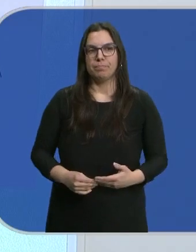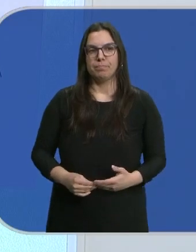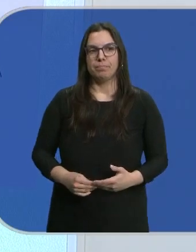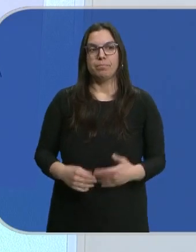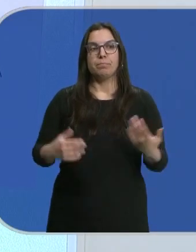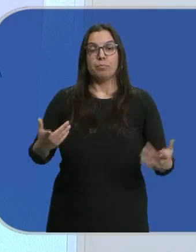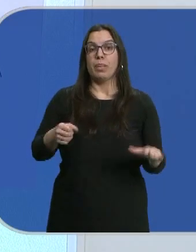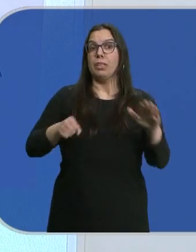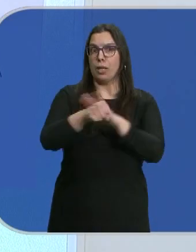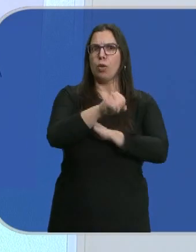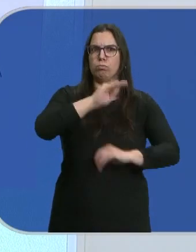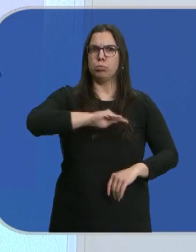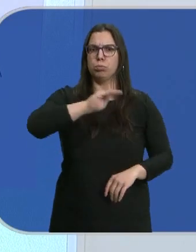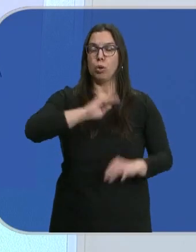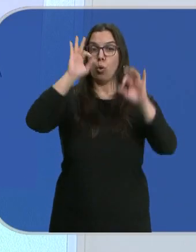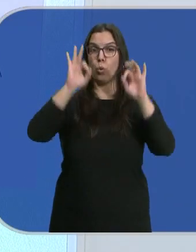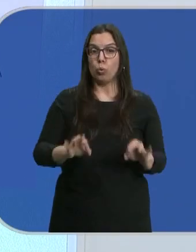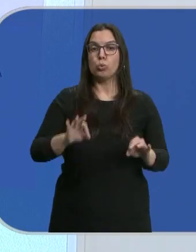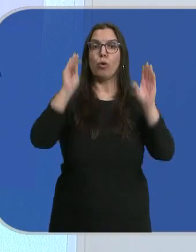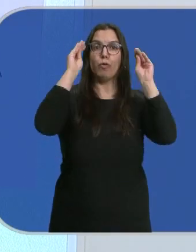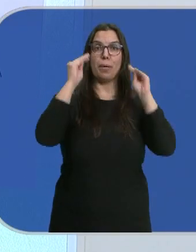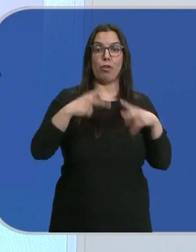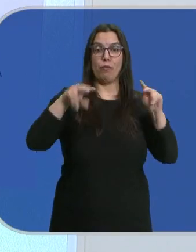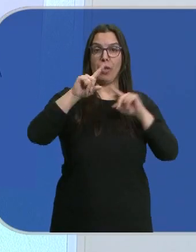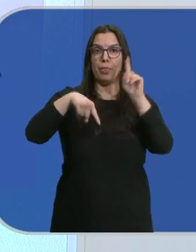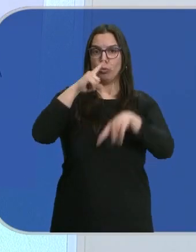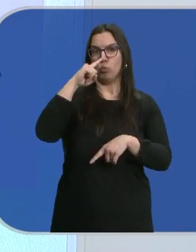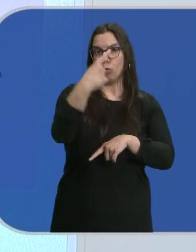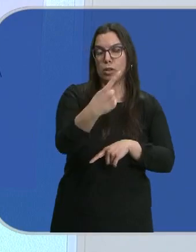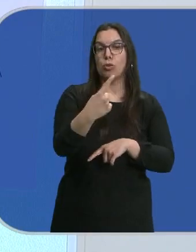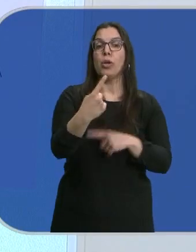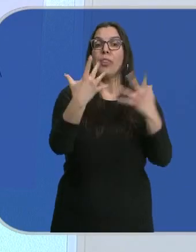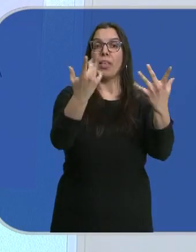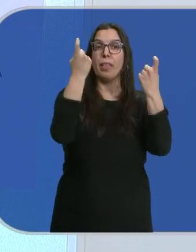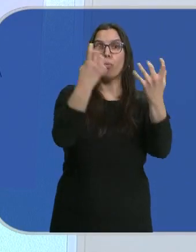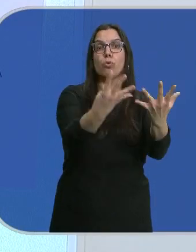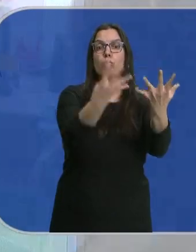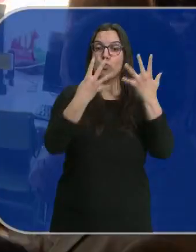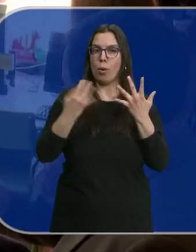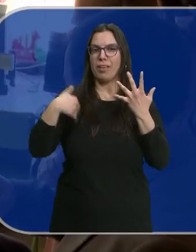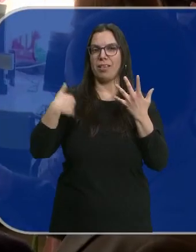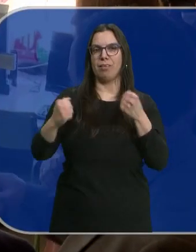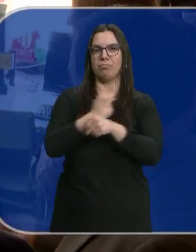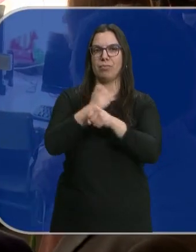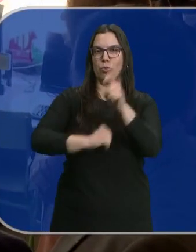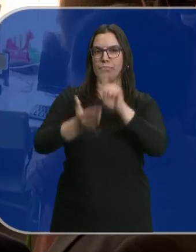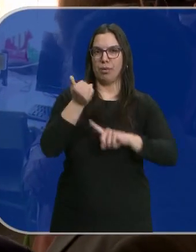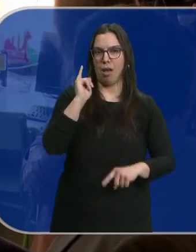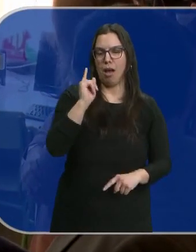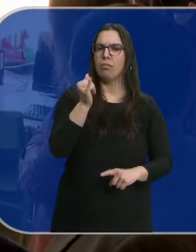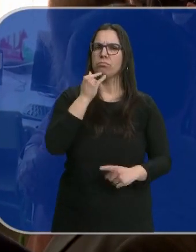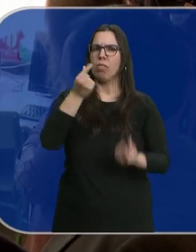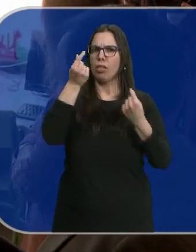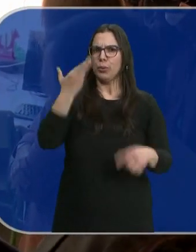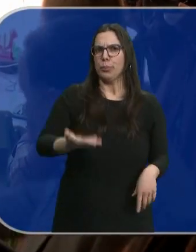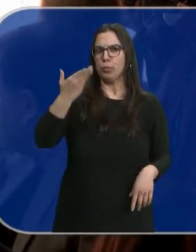Sí, una inserción altísima. Un año después de finalizar su formación en FP, casi 9 de cada 10 alumnos en Castilla y León han encontrado trabajo, una cifra muy